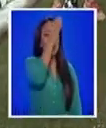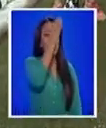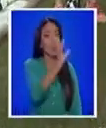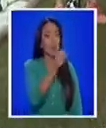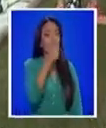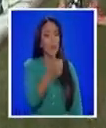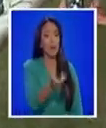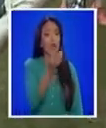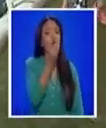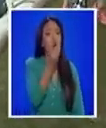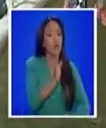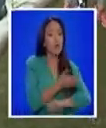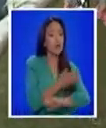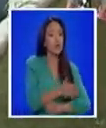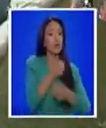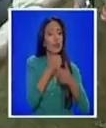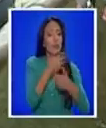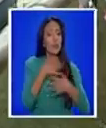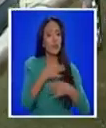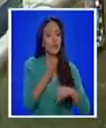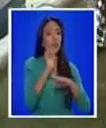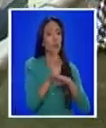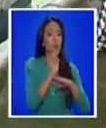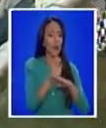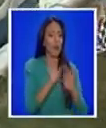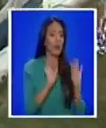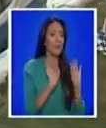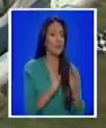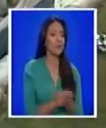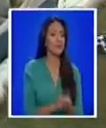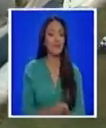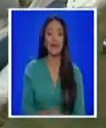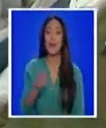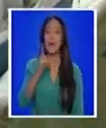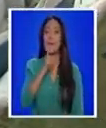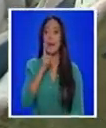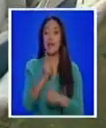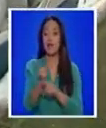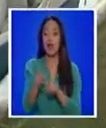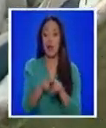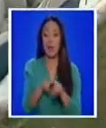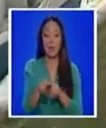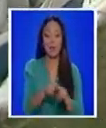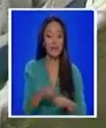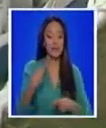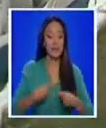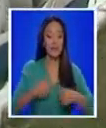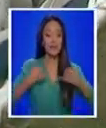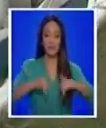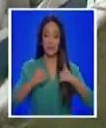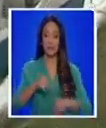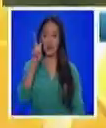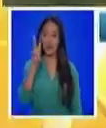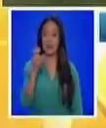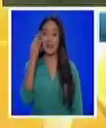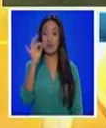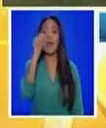Comida, la música. La verdad me gusta mucho Ecuador. Ecuador es música y también competencia porque Quito Juega 2019. Seguimos con Andrea